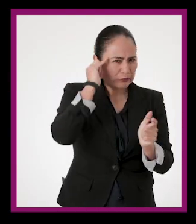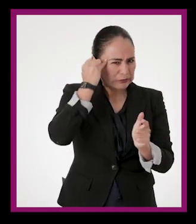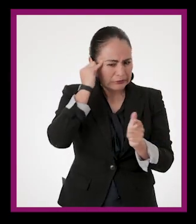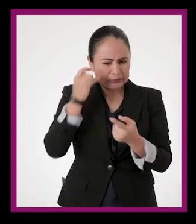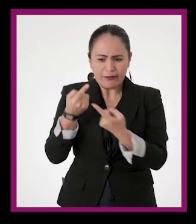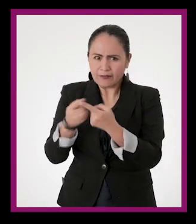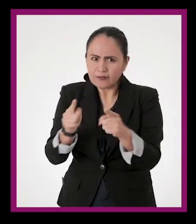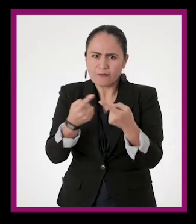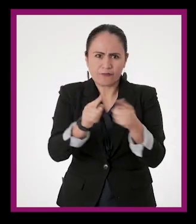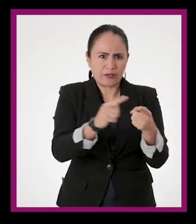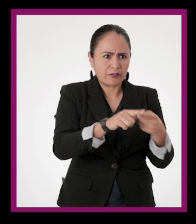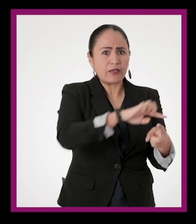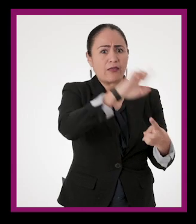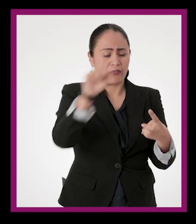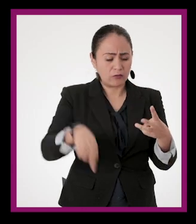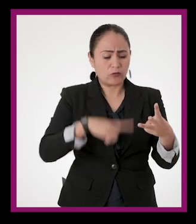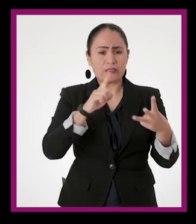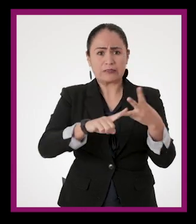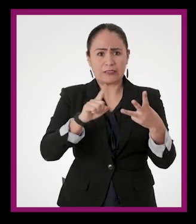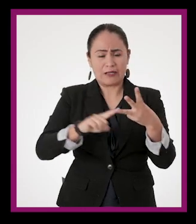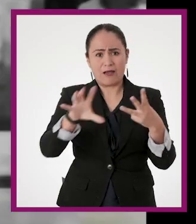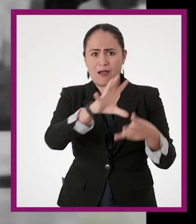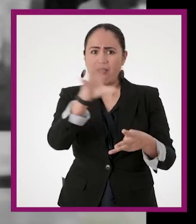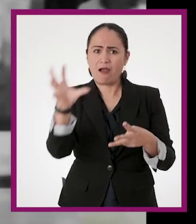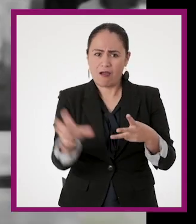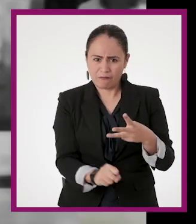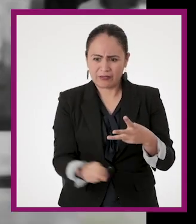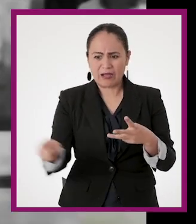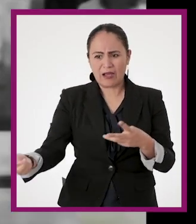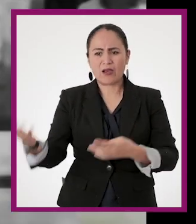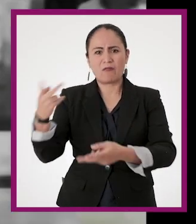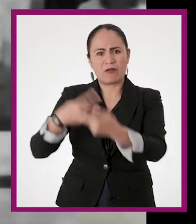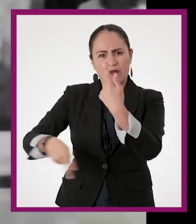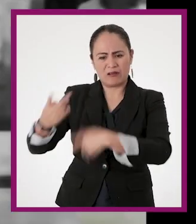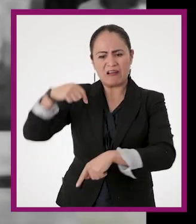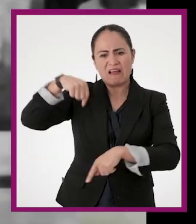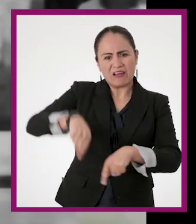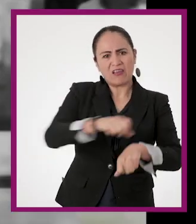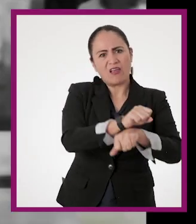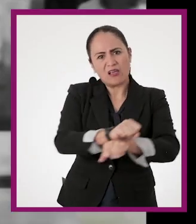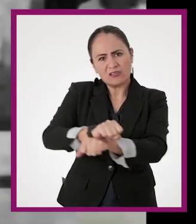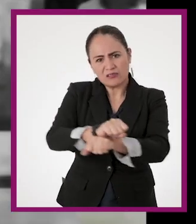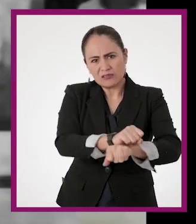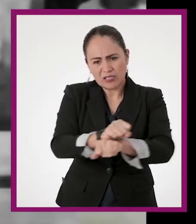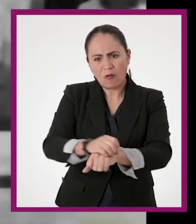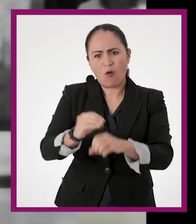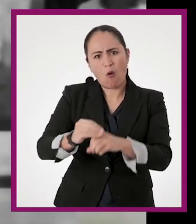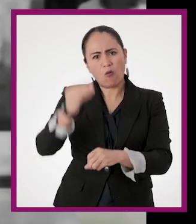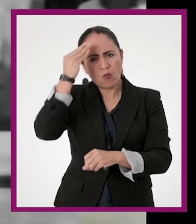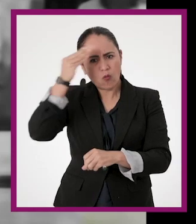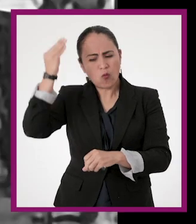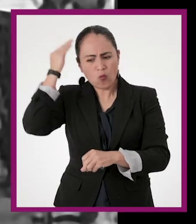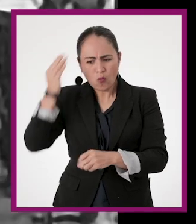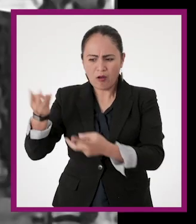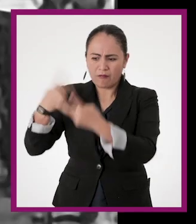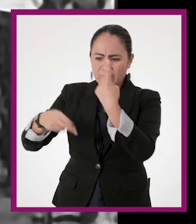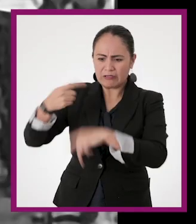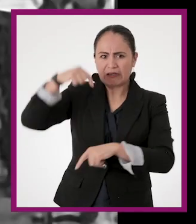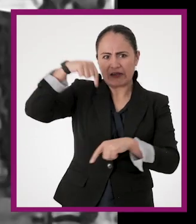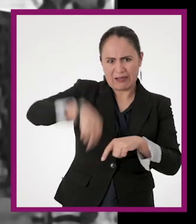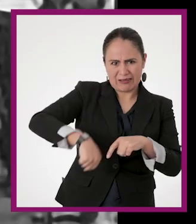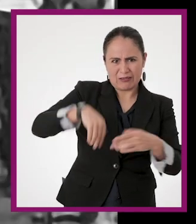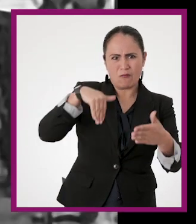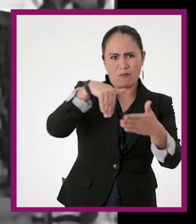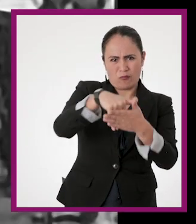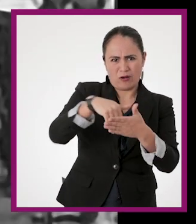en nuestro país. Y después está la africana, que llegó vía esclavos y vía gente pasada por Cuba, generaciones y demás,